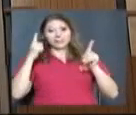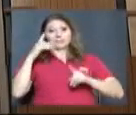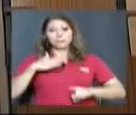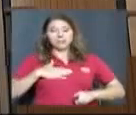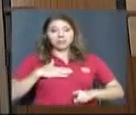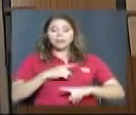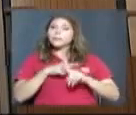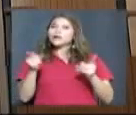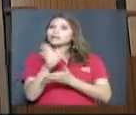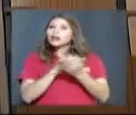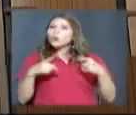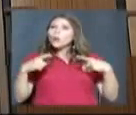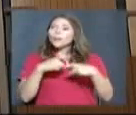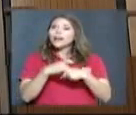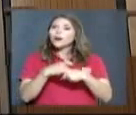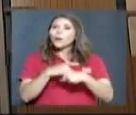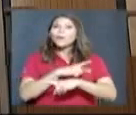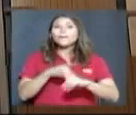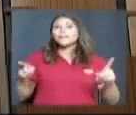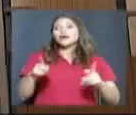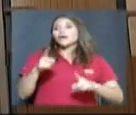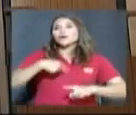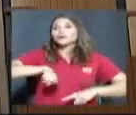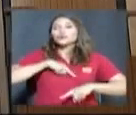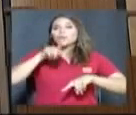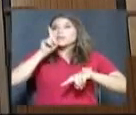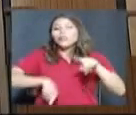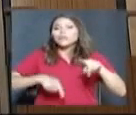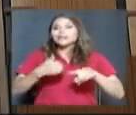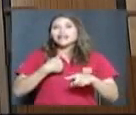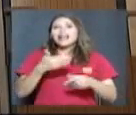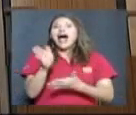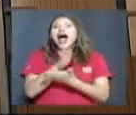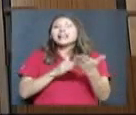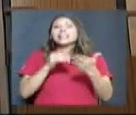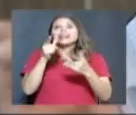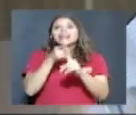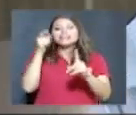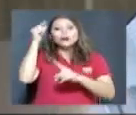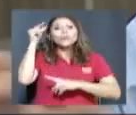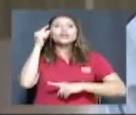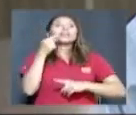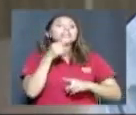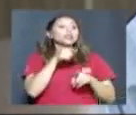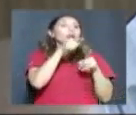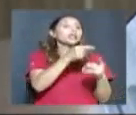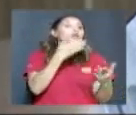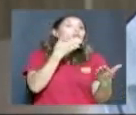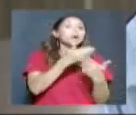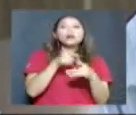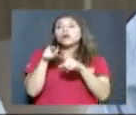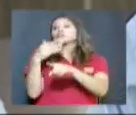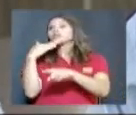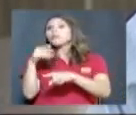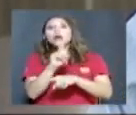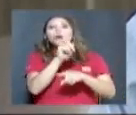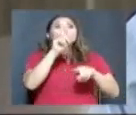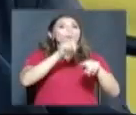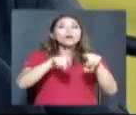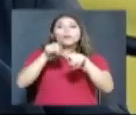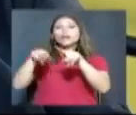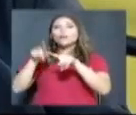tener nadie del Estado diciendo, bueno, esto es bueno, esto es malo, porque eso es en esto lo es fundamental, que es suprimir la libertad de expresión. No, le puedo poner